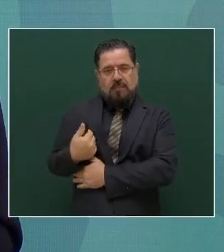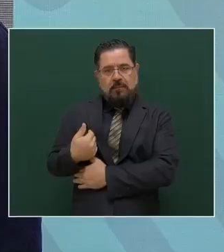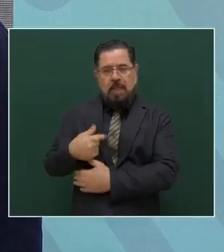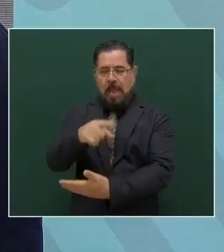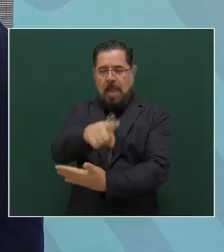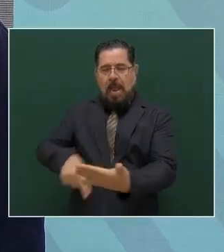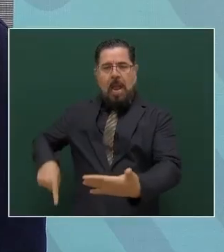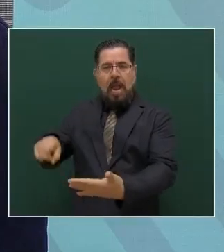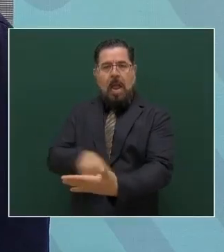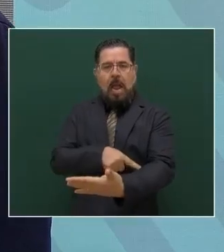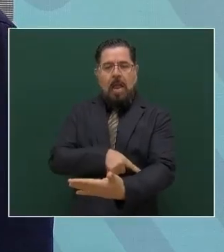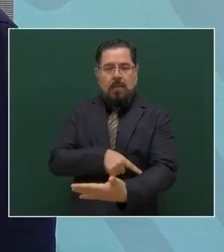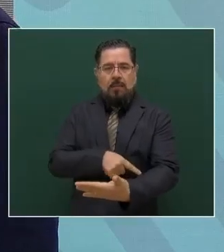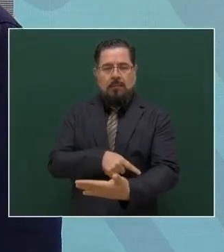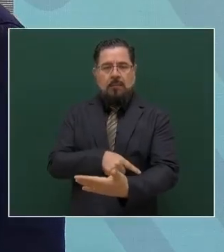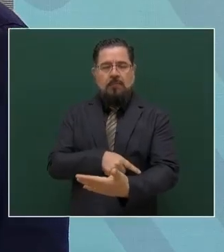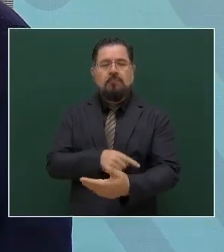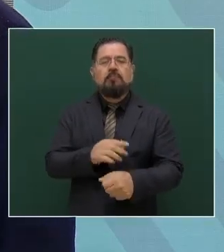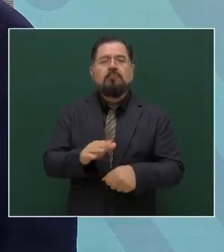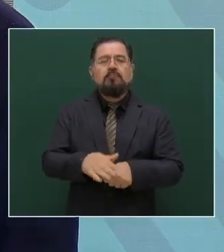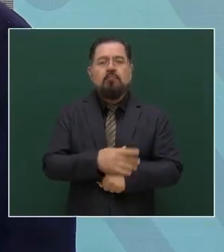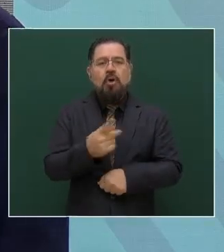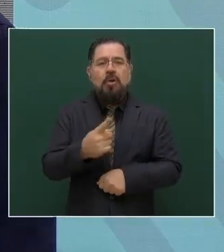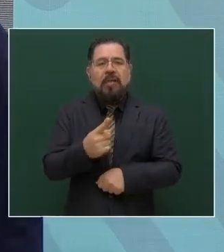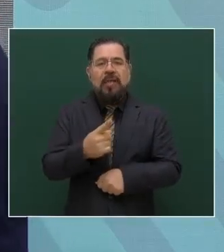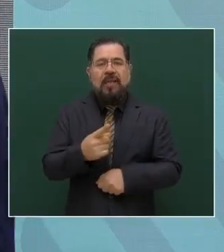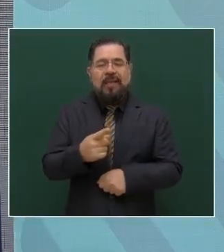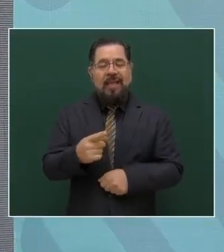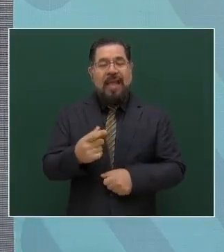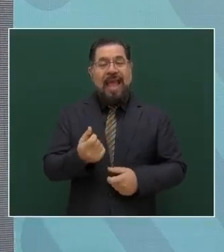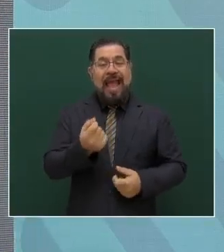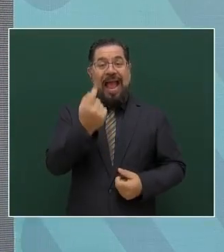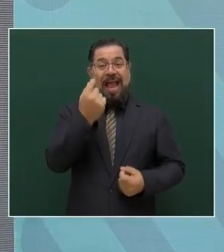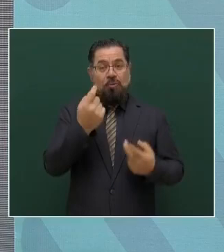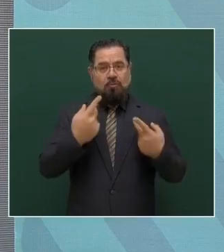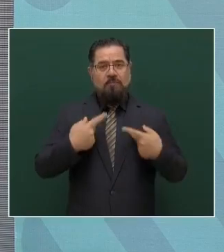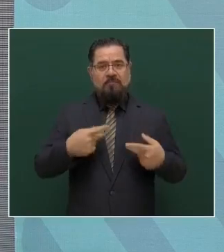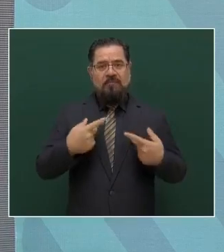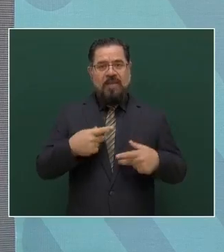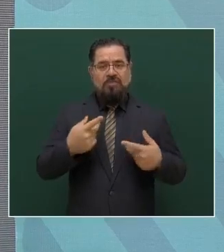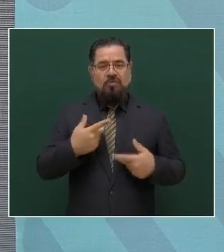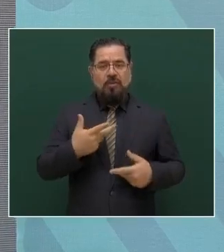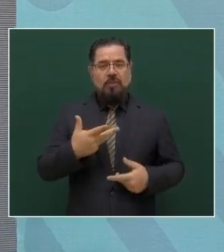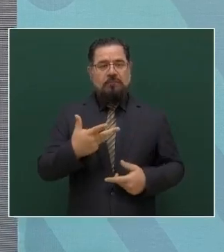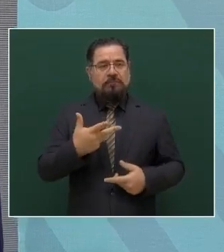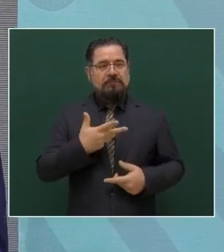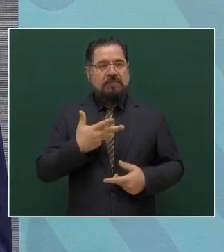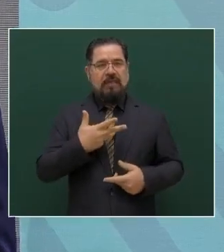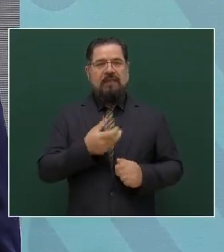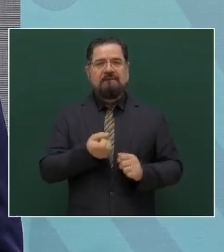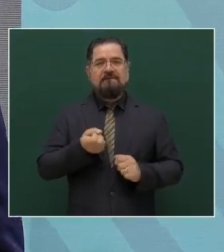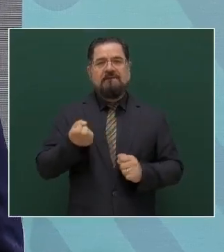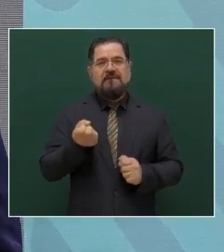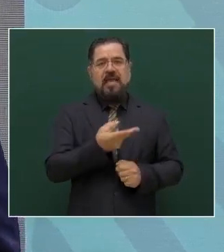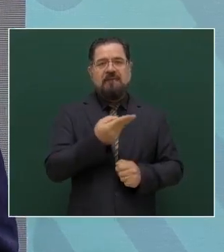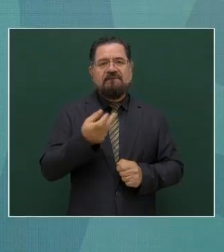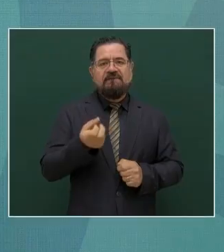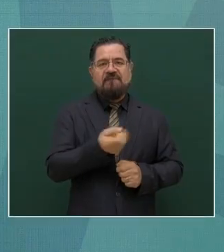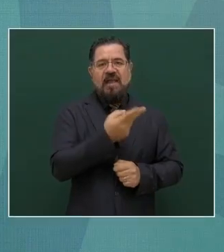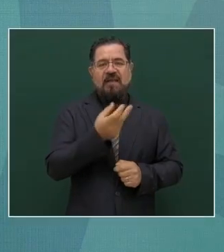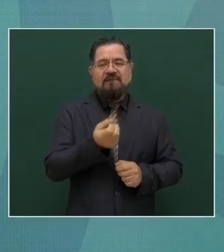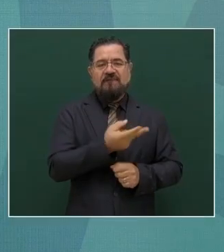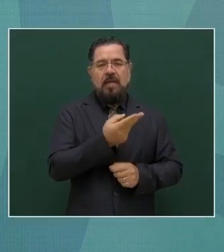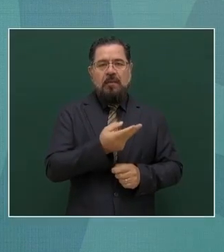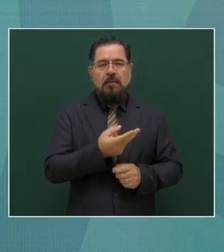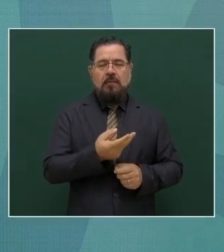garantizar privilegios a los altos funcionarios del Poder Judicial. Sueldos de